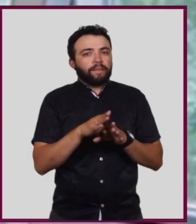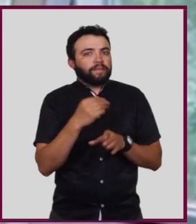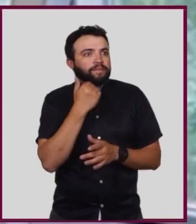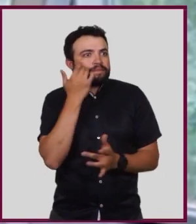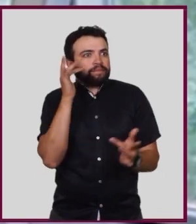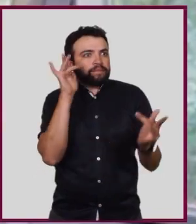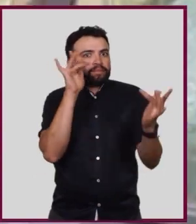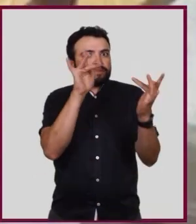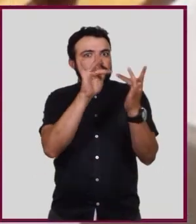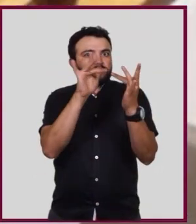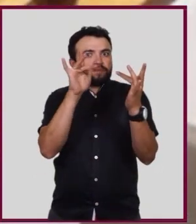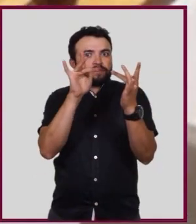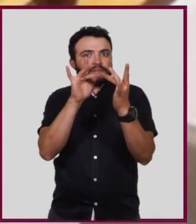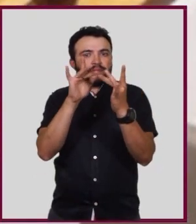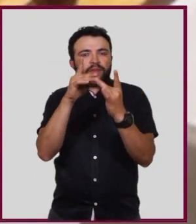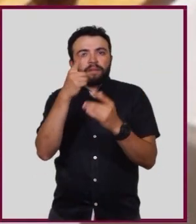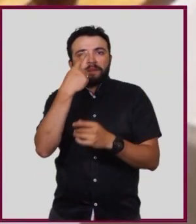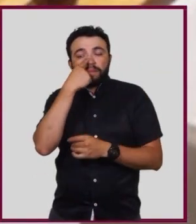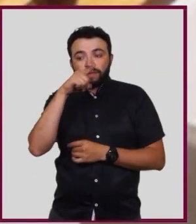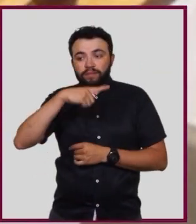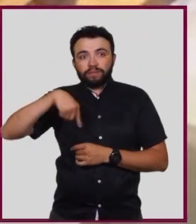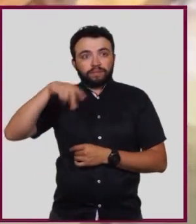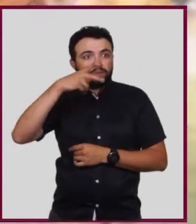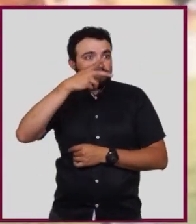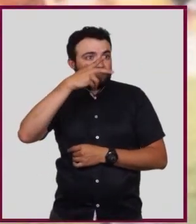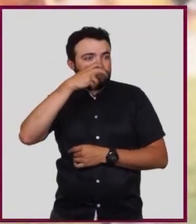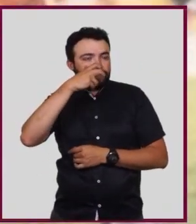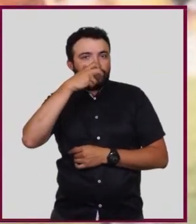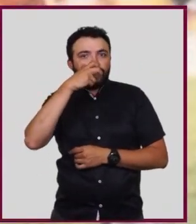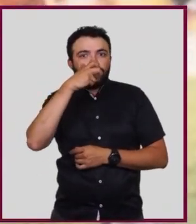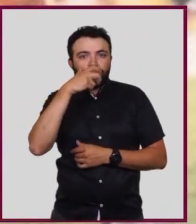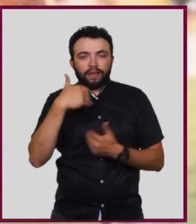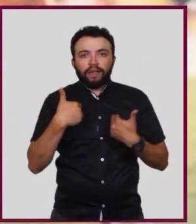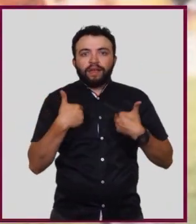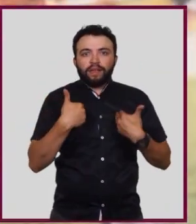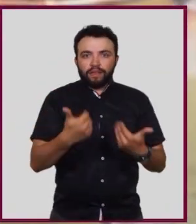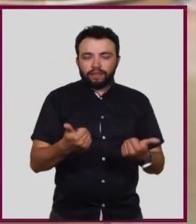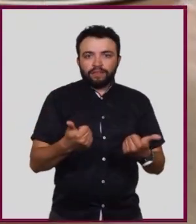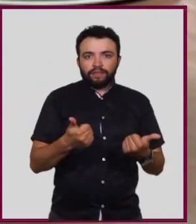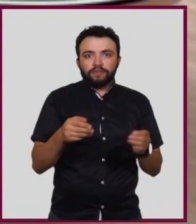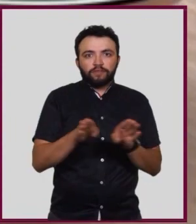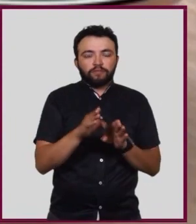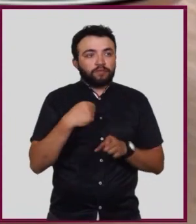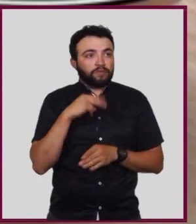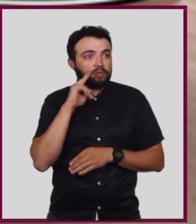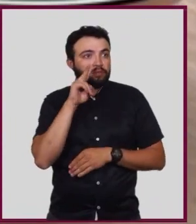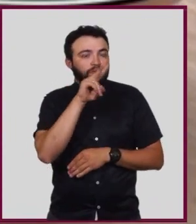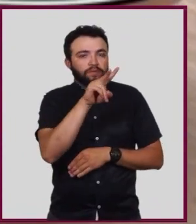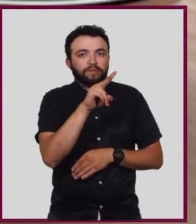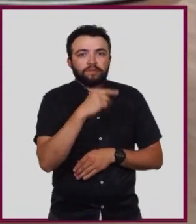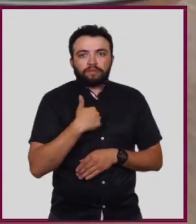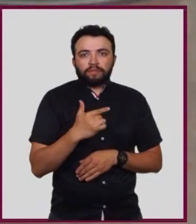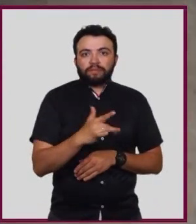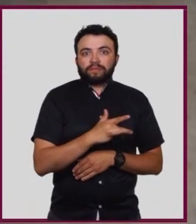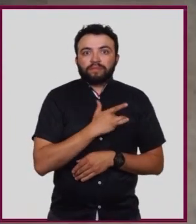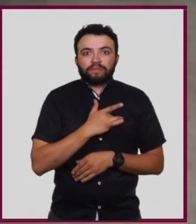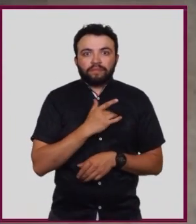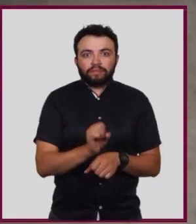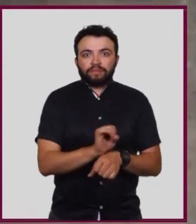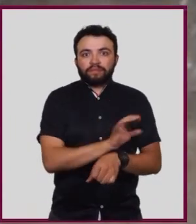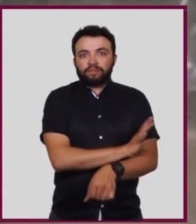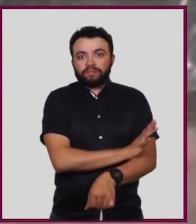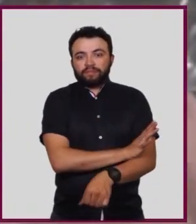interconectados, que sean percibidos, que se generen con el observador, que en este caso no se puede decir